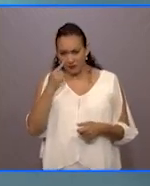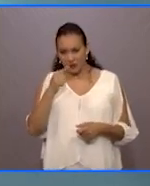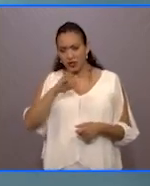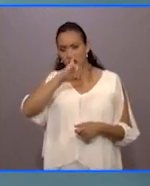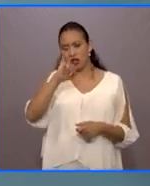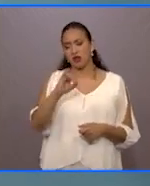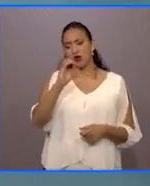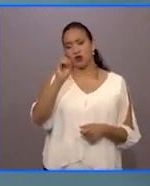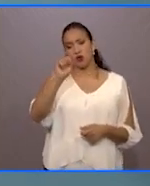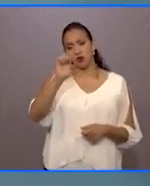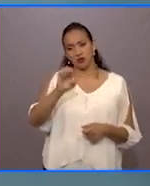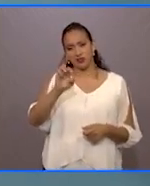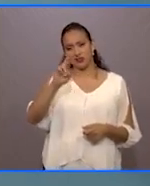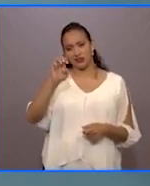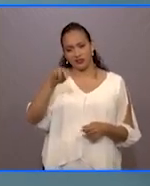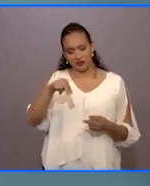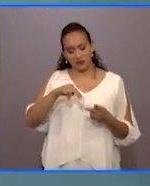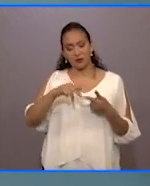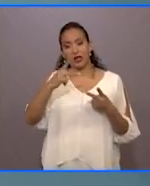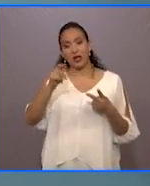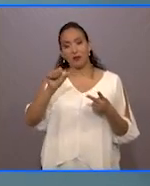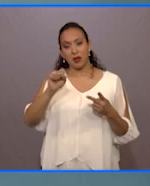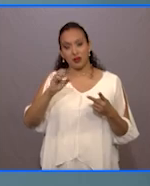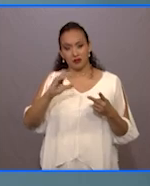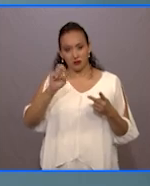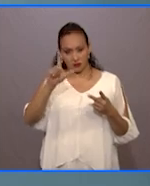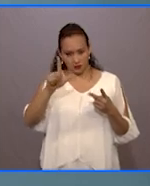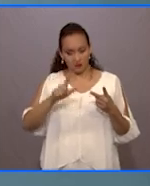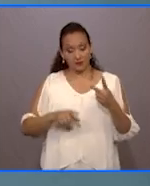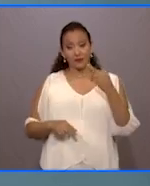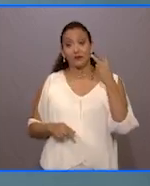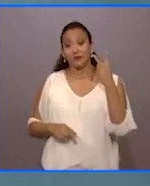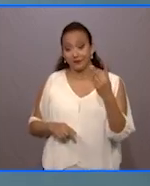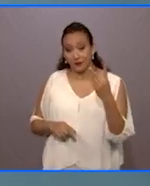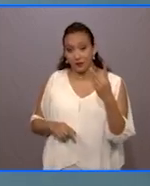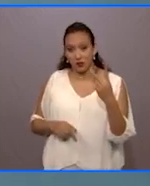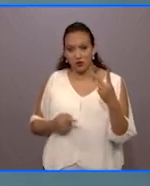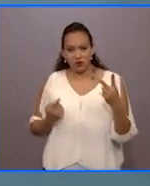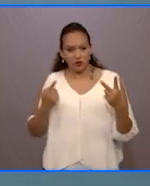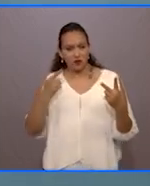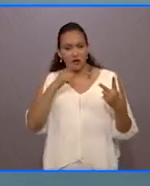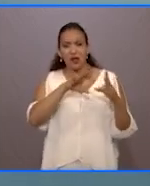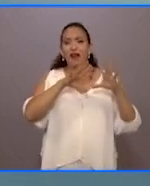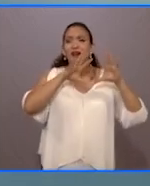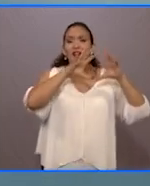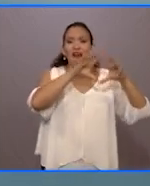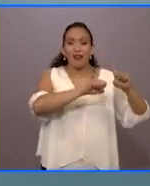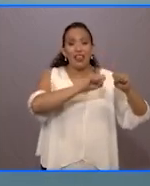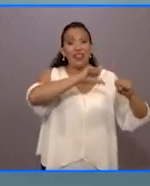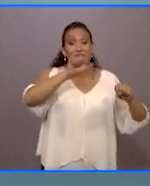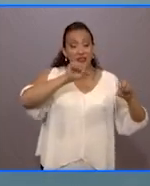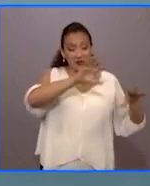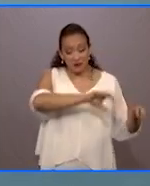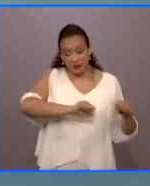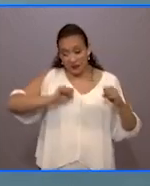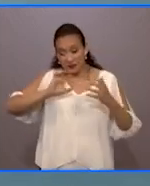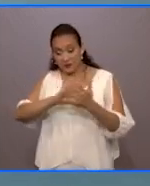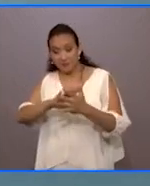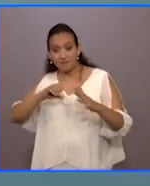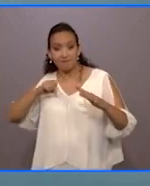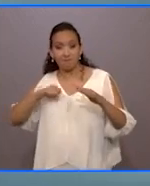José Ramón Aniceto y Pascual Cruz, quienes fueron injustamente detenidos y encarcelados